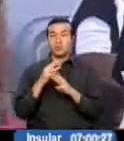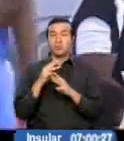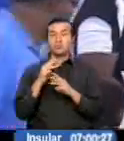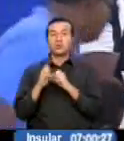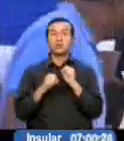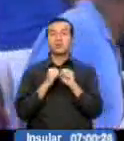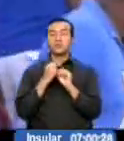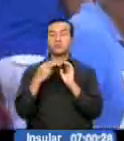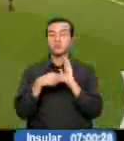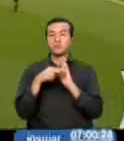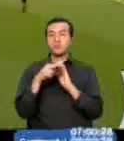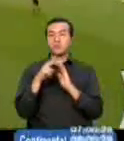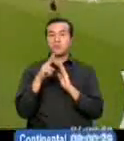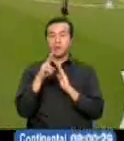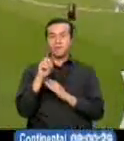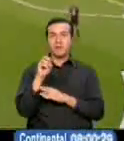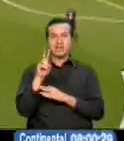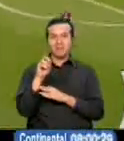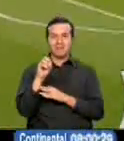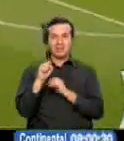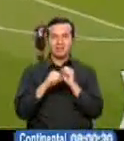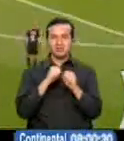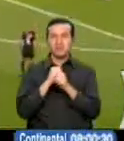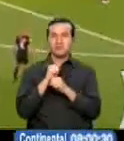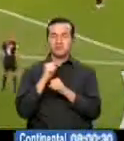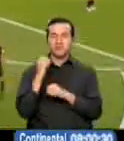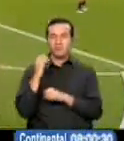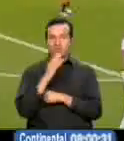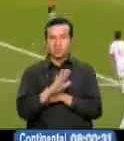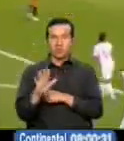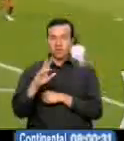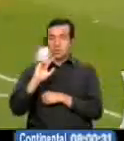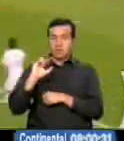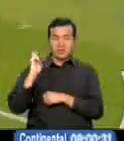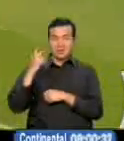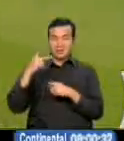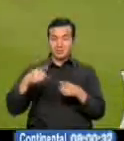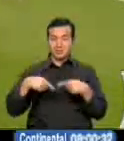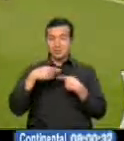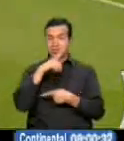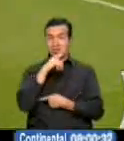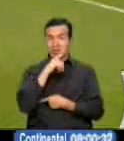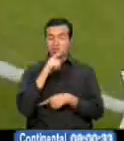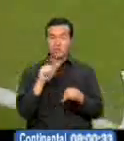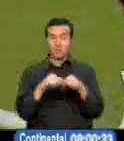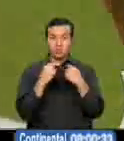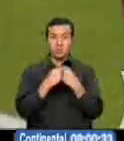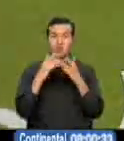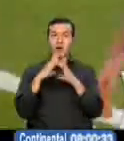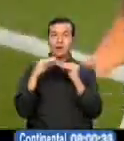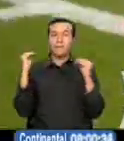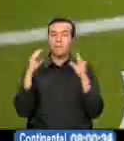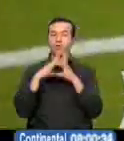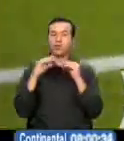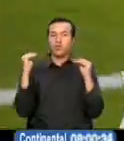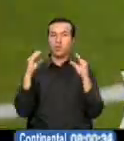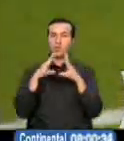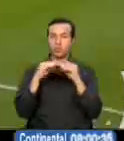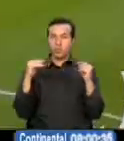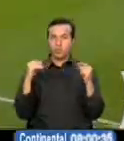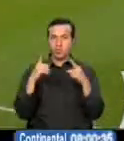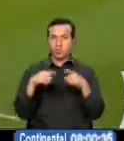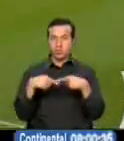Sub-20 con la disputa del tercer lugar que fue para el conjunto de Japón.